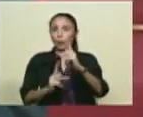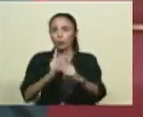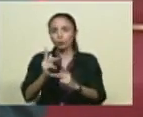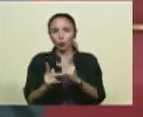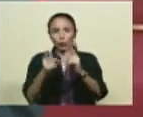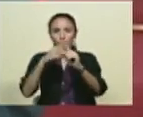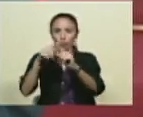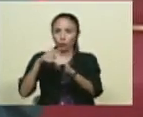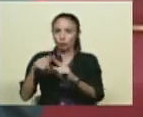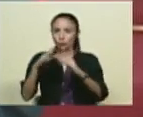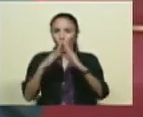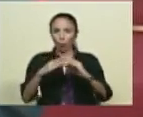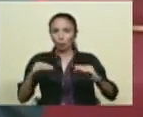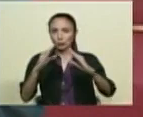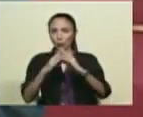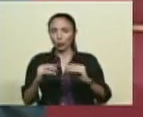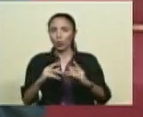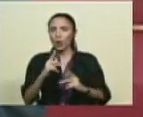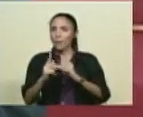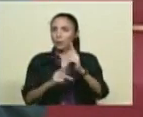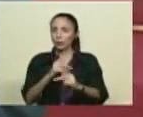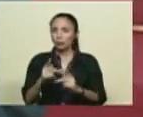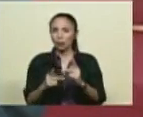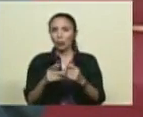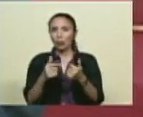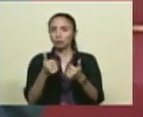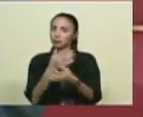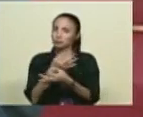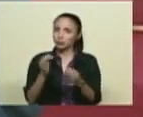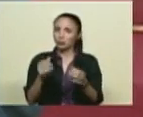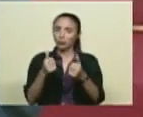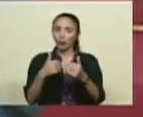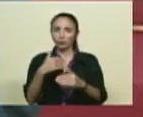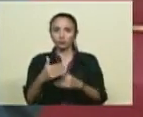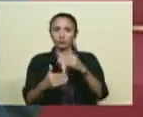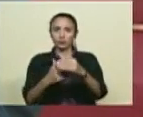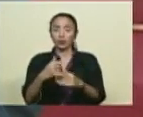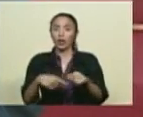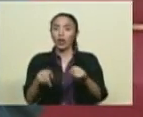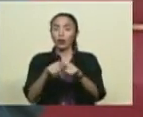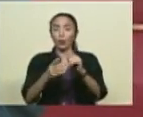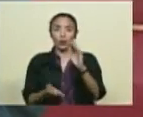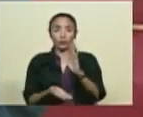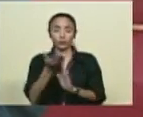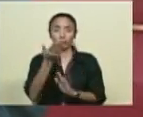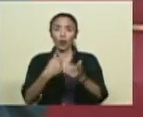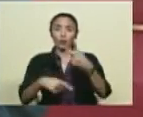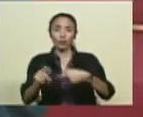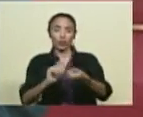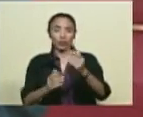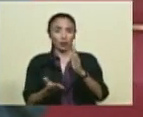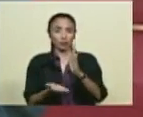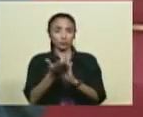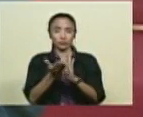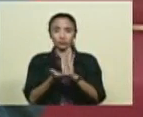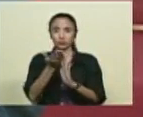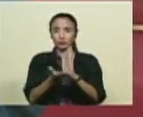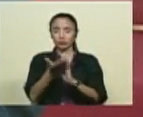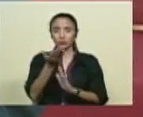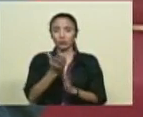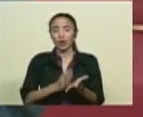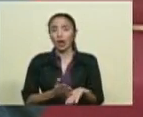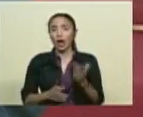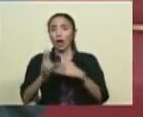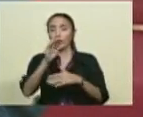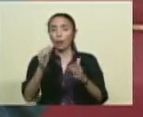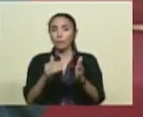OPEP, los grandes productores, y el crecimiento del mercado mundial para el